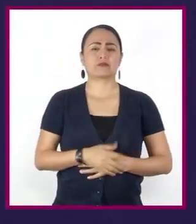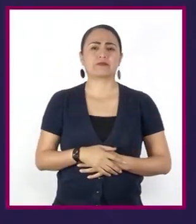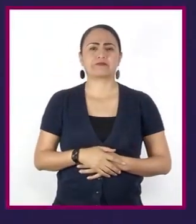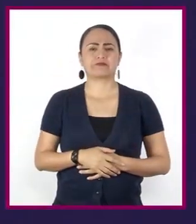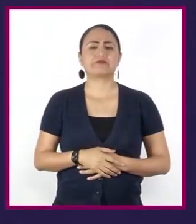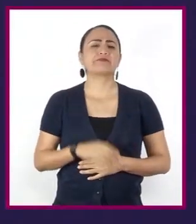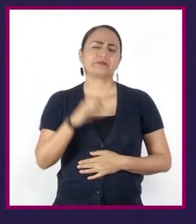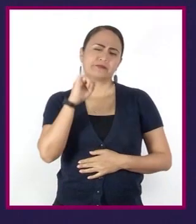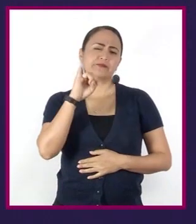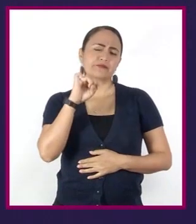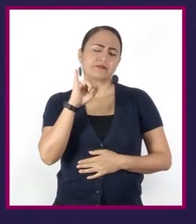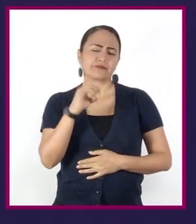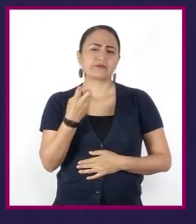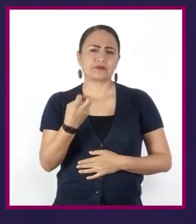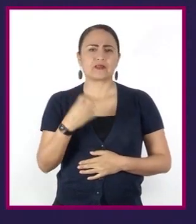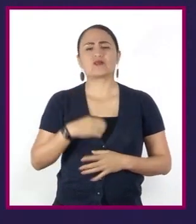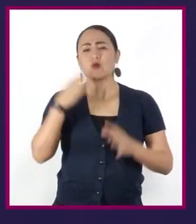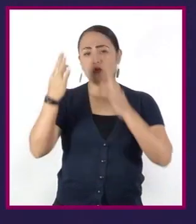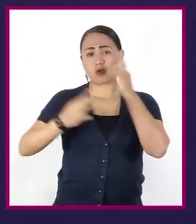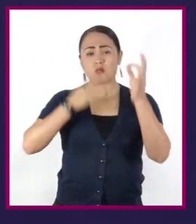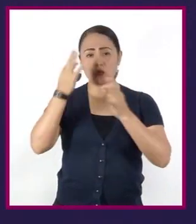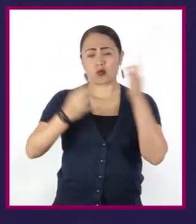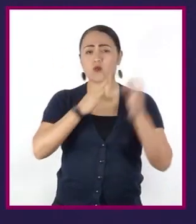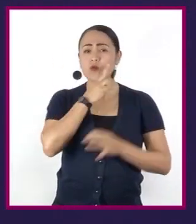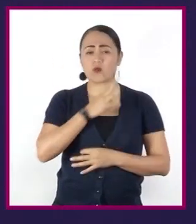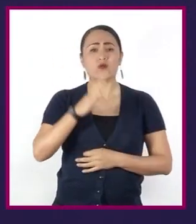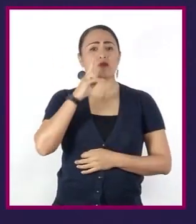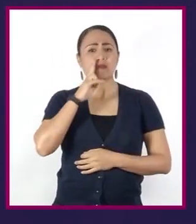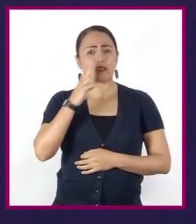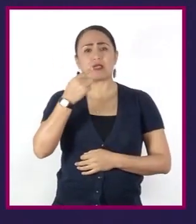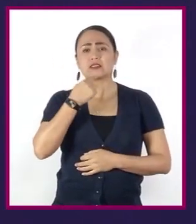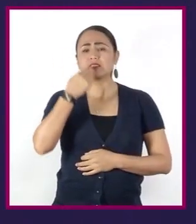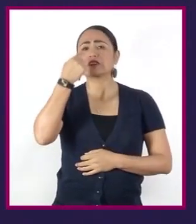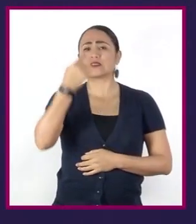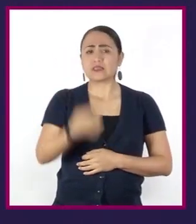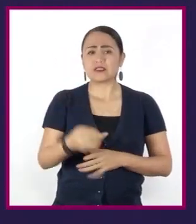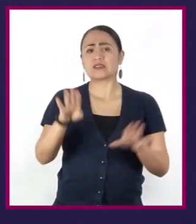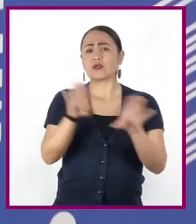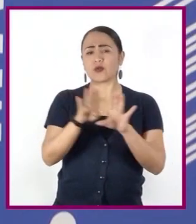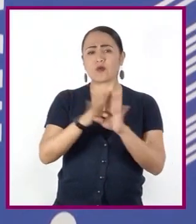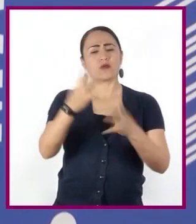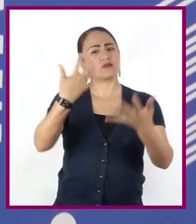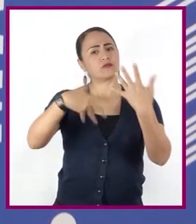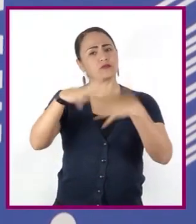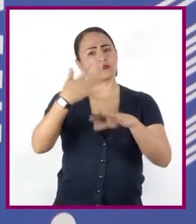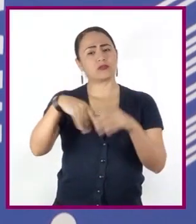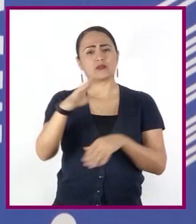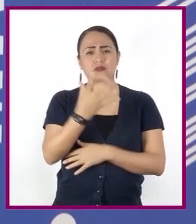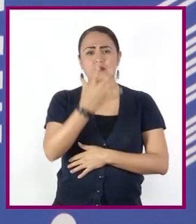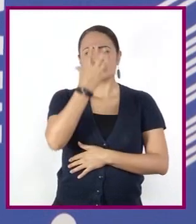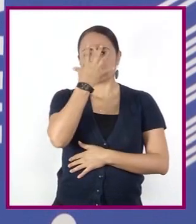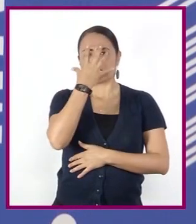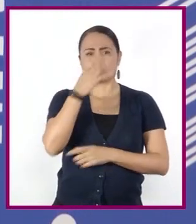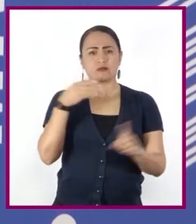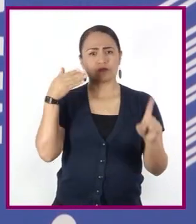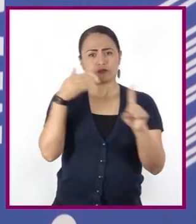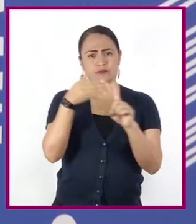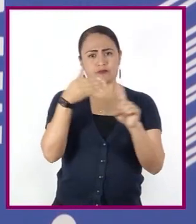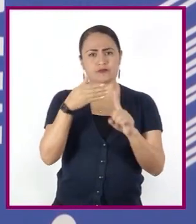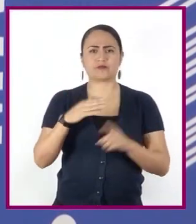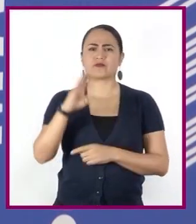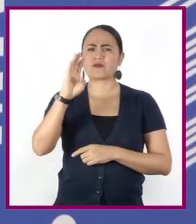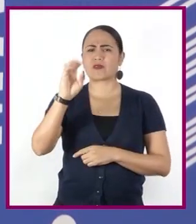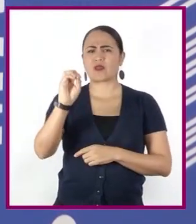Sí. Generalmente, las noticias se deben tratar o mencionar con seriedad y objetividad. ¿Qué es eso